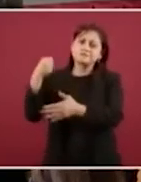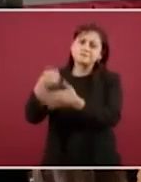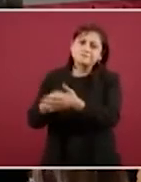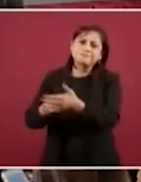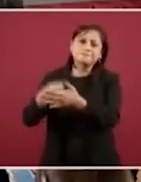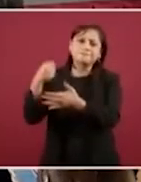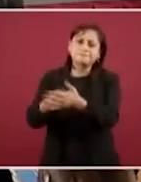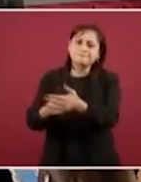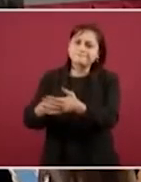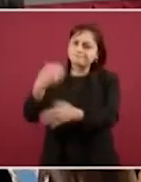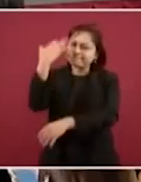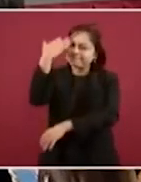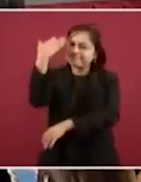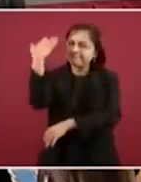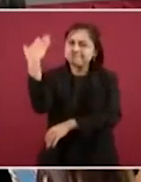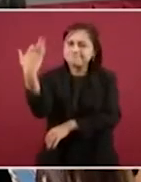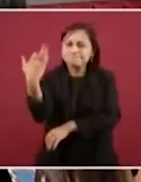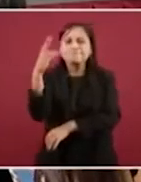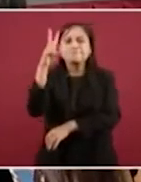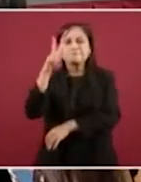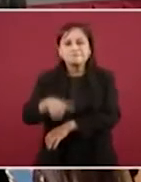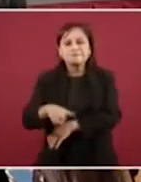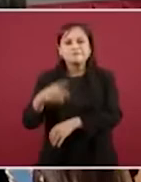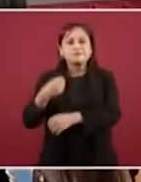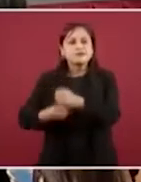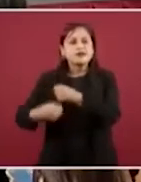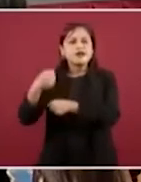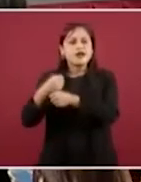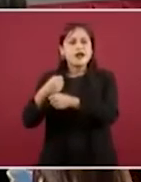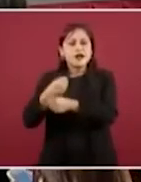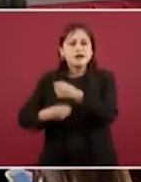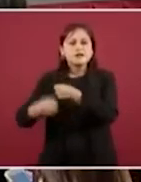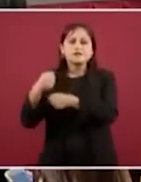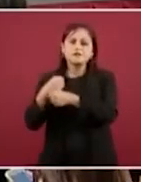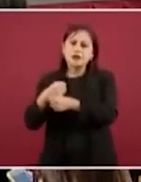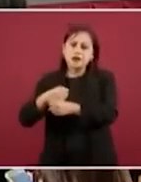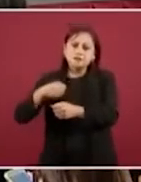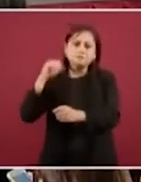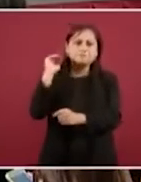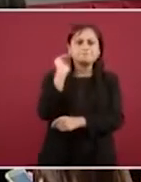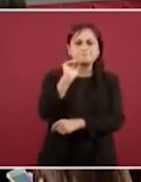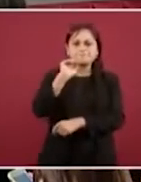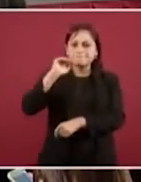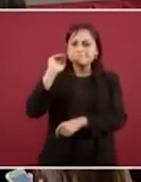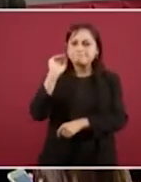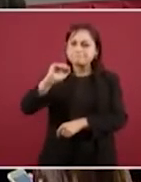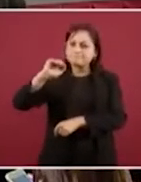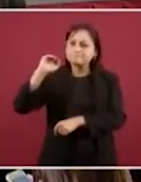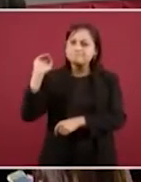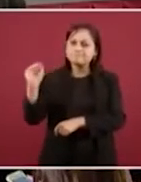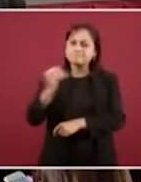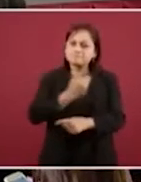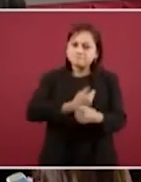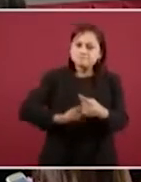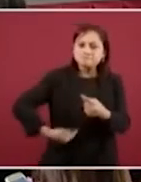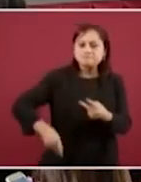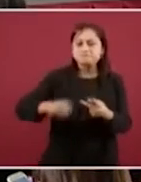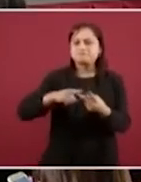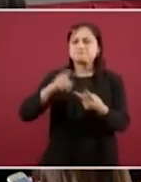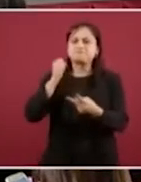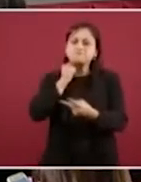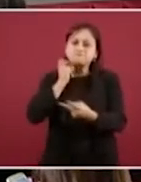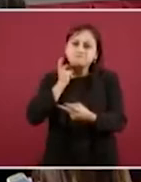presidente. Fueron años de recorrer y tocar puerta por puerta en los tres poderes de gobierno, así como